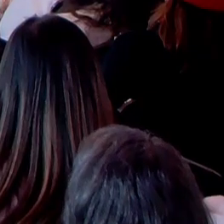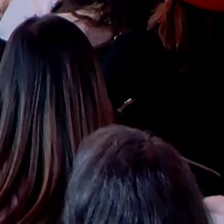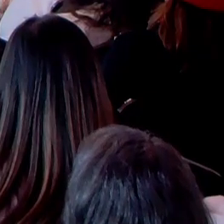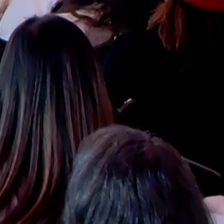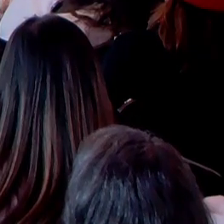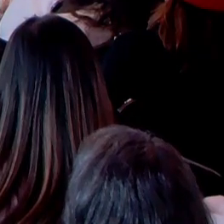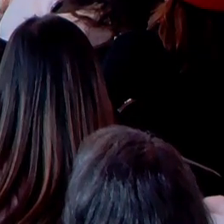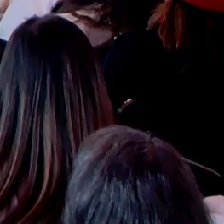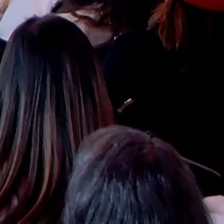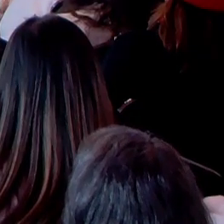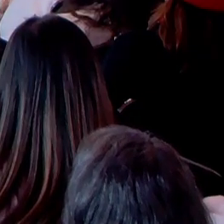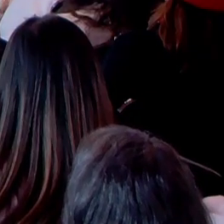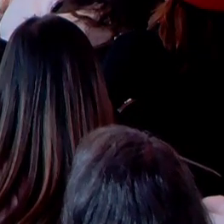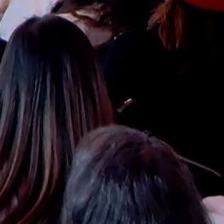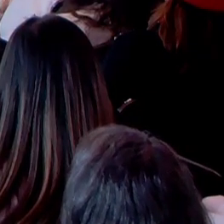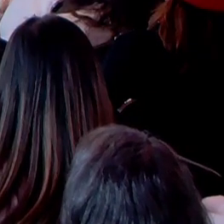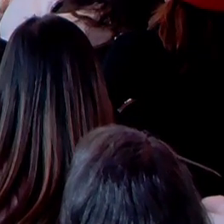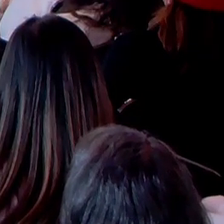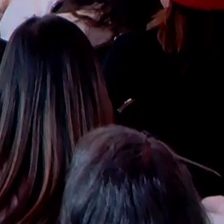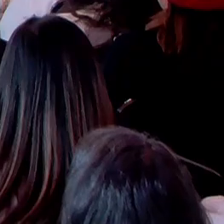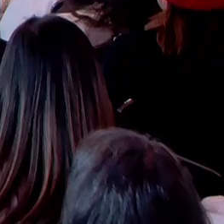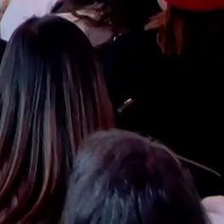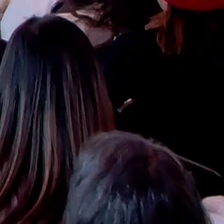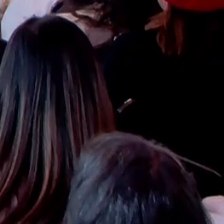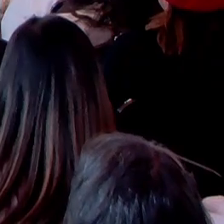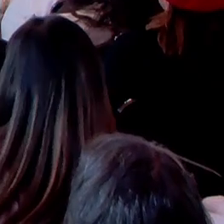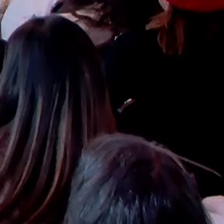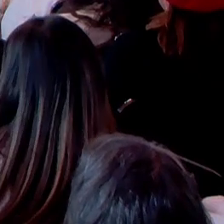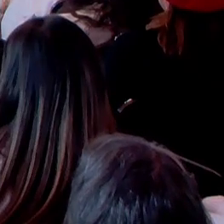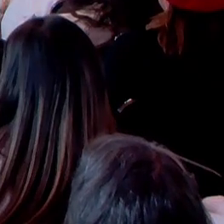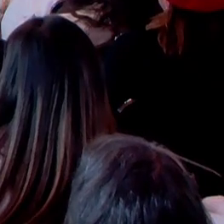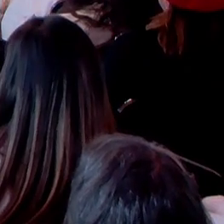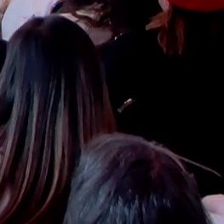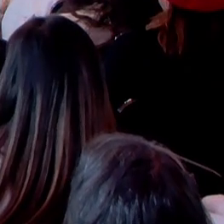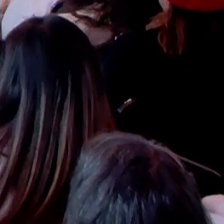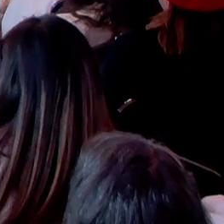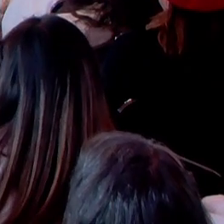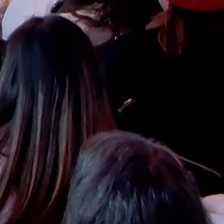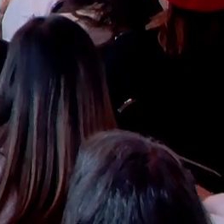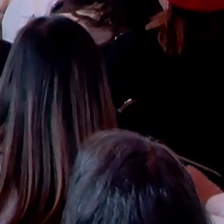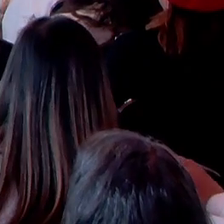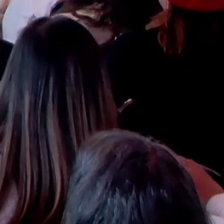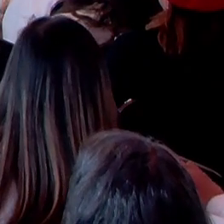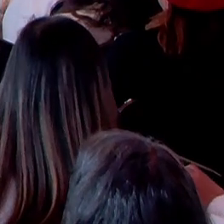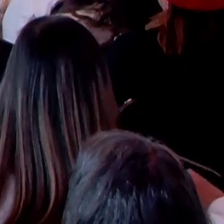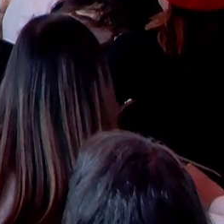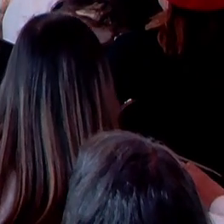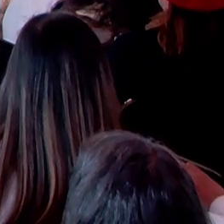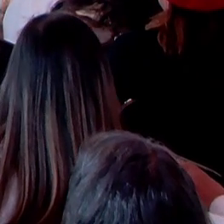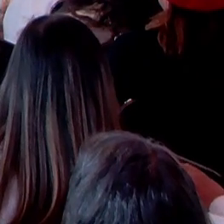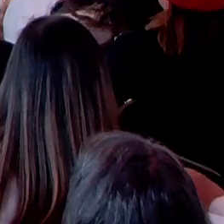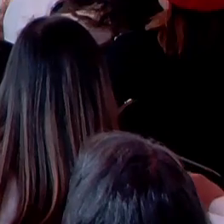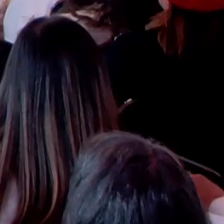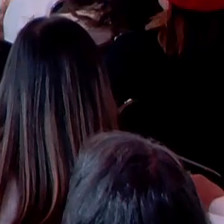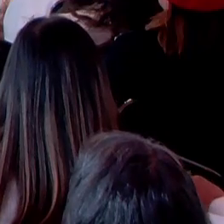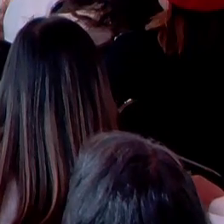educativo, que la de ser un puente por el que transita un saber recibido. Linkeo con lo